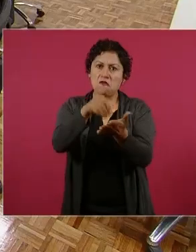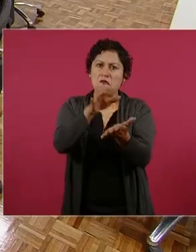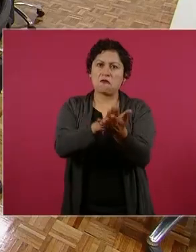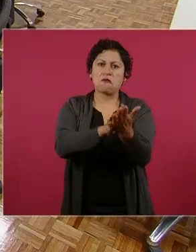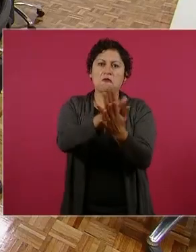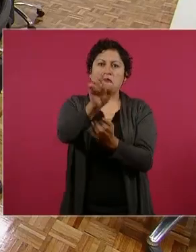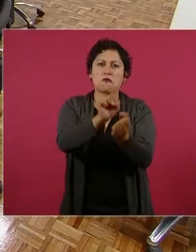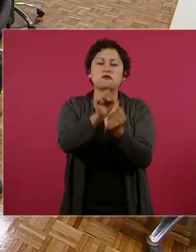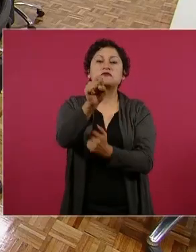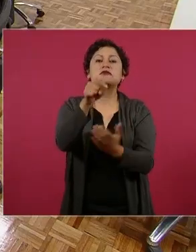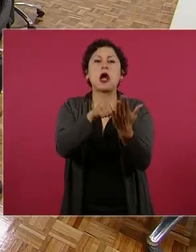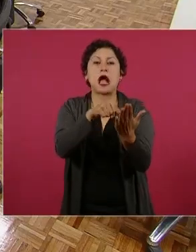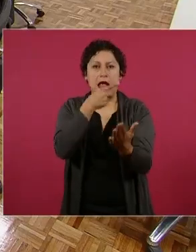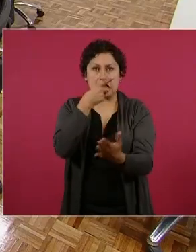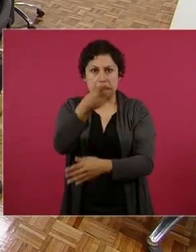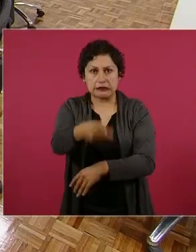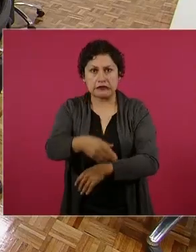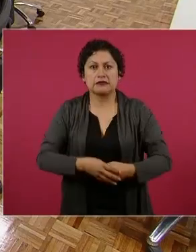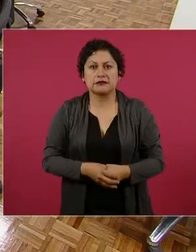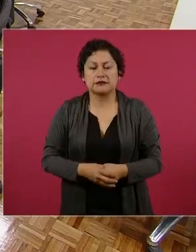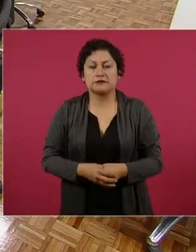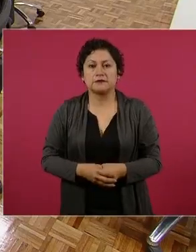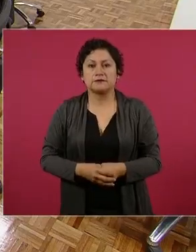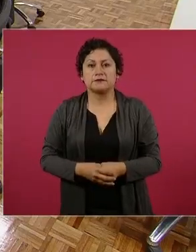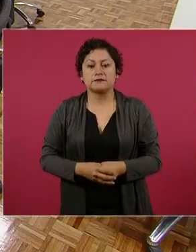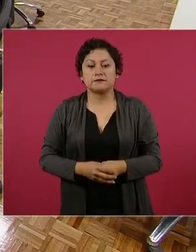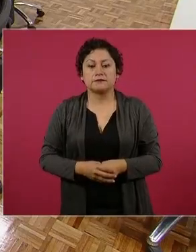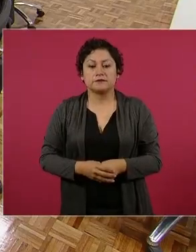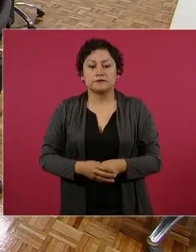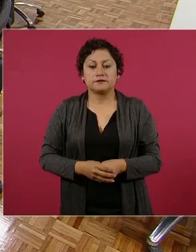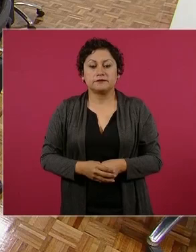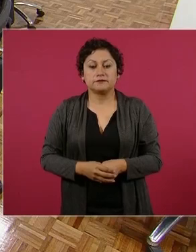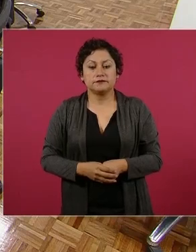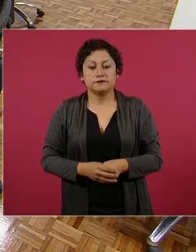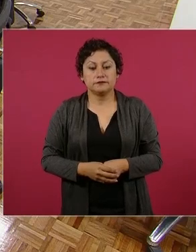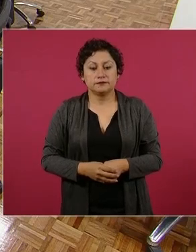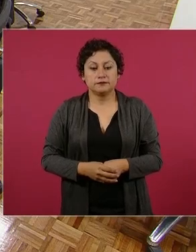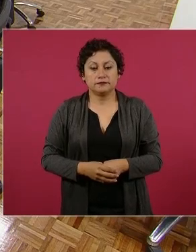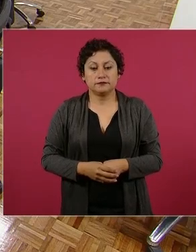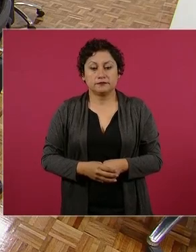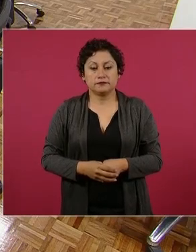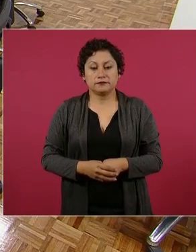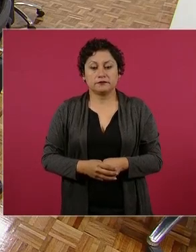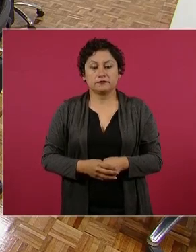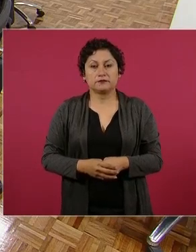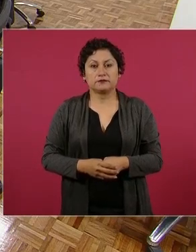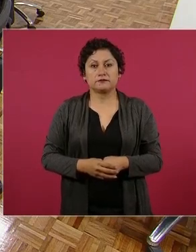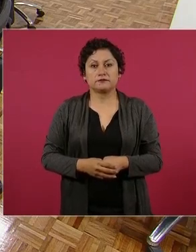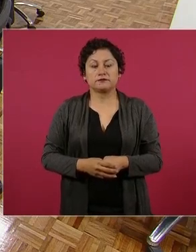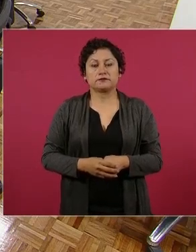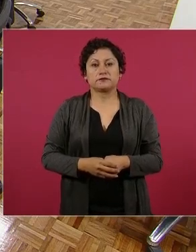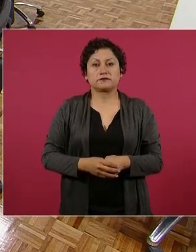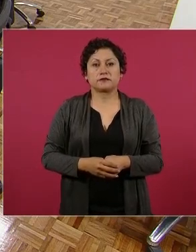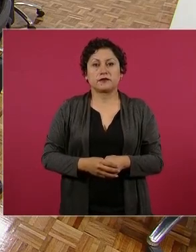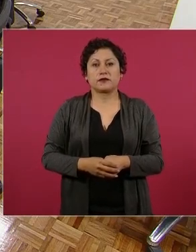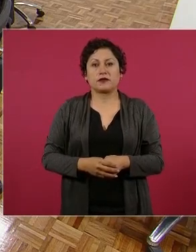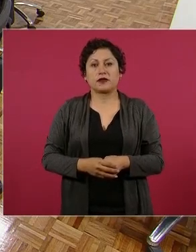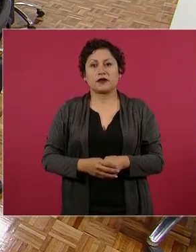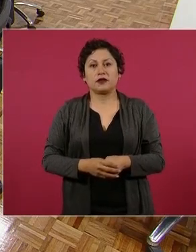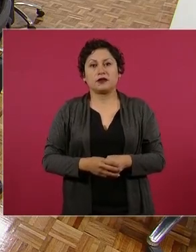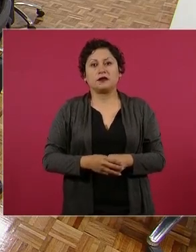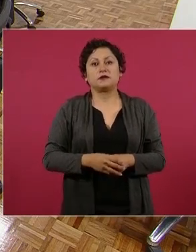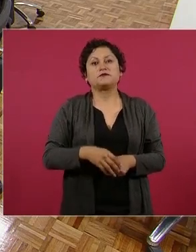establecido. Si la Constitución reconoce que el tribunal debe actuar, pero está convocando al CNE también. O sea, debe estar